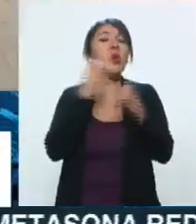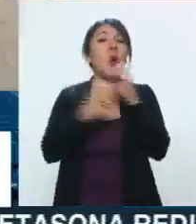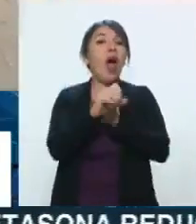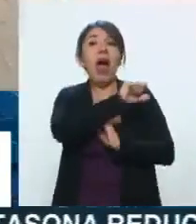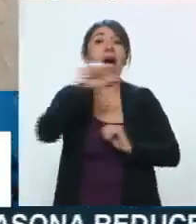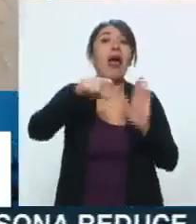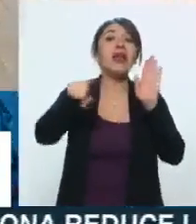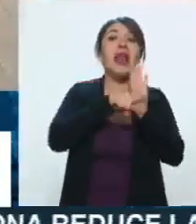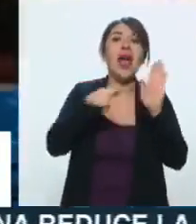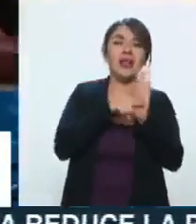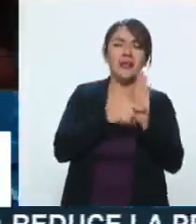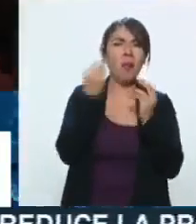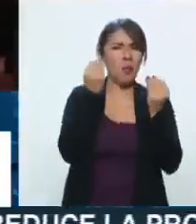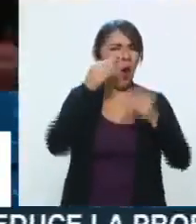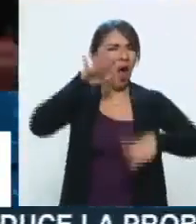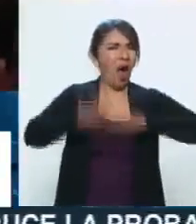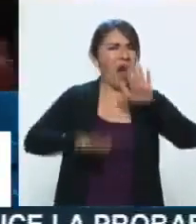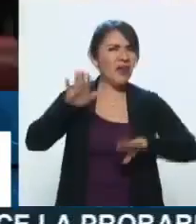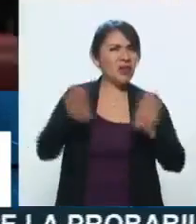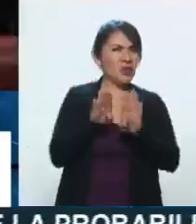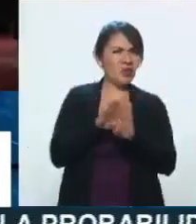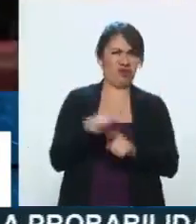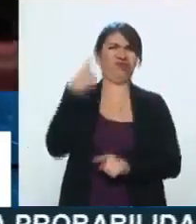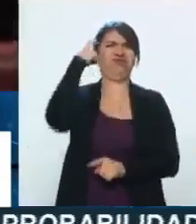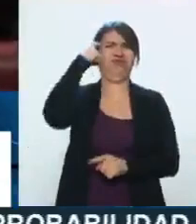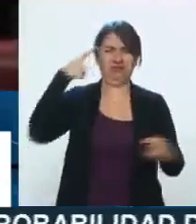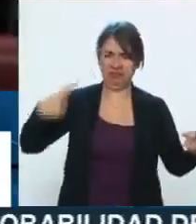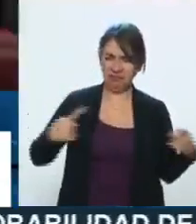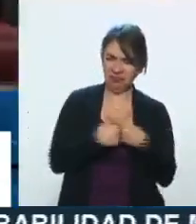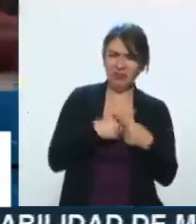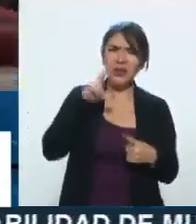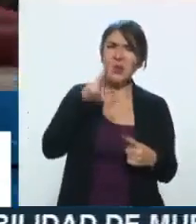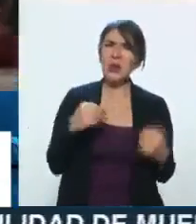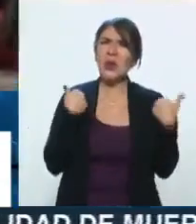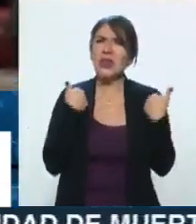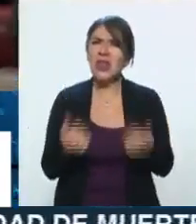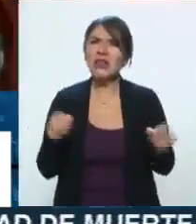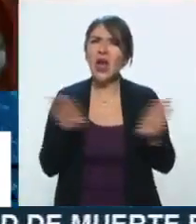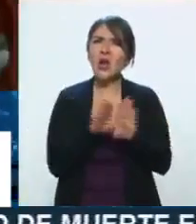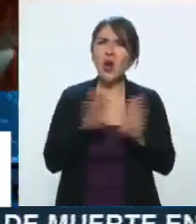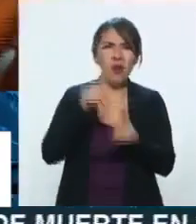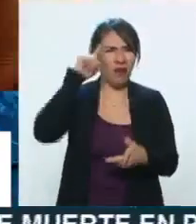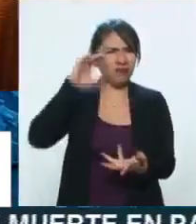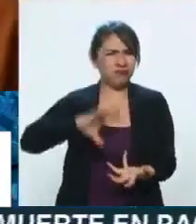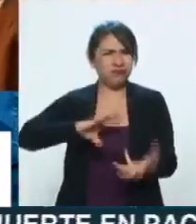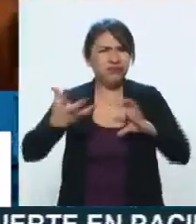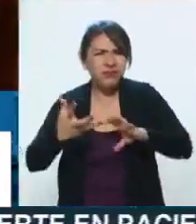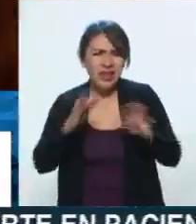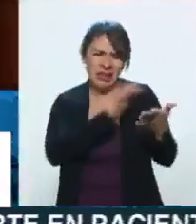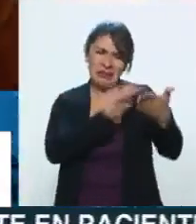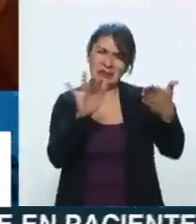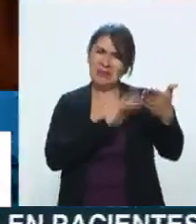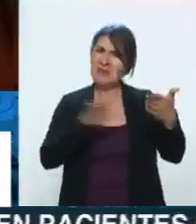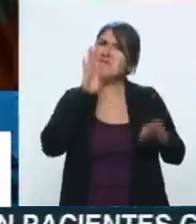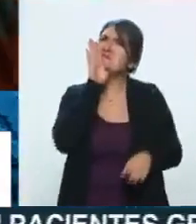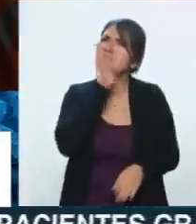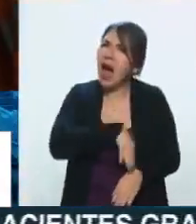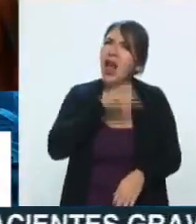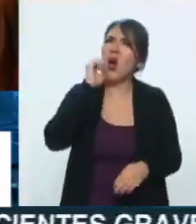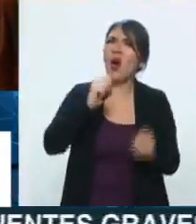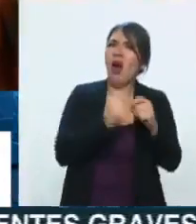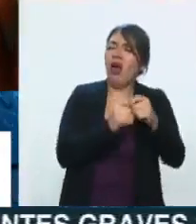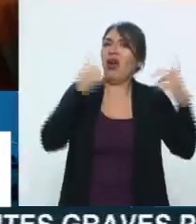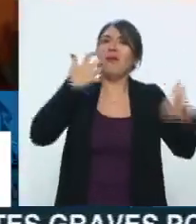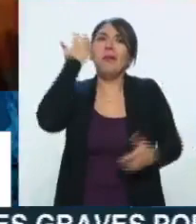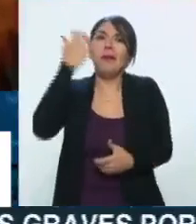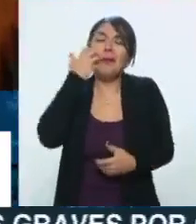y que en muchos casos se tergiversan, se distorsionan, se magnifican, pero